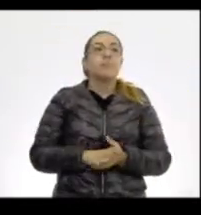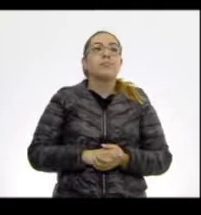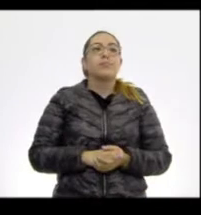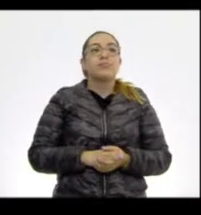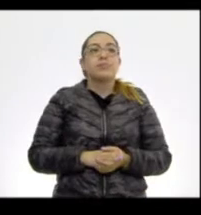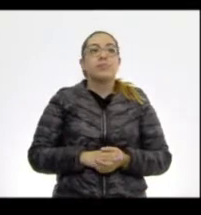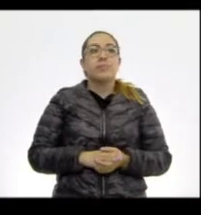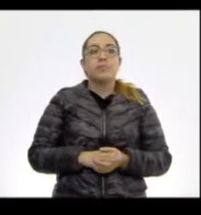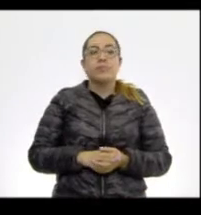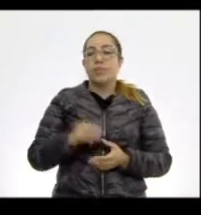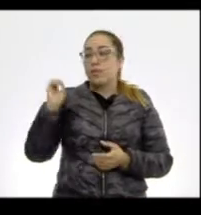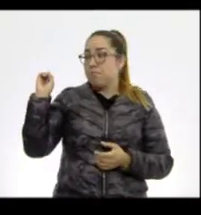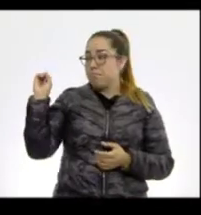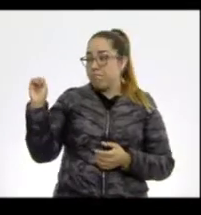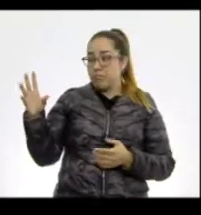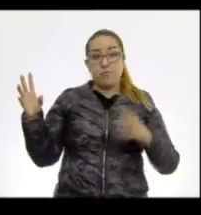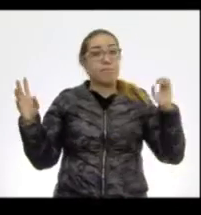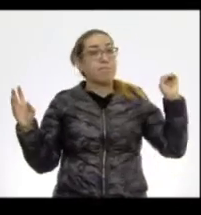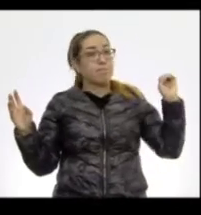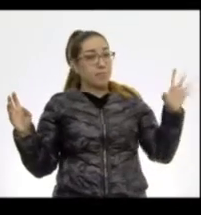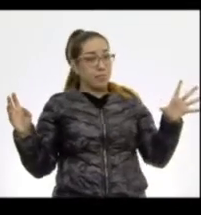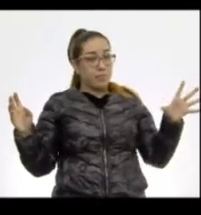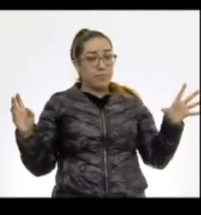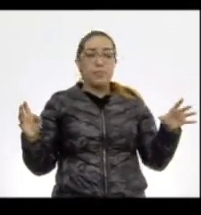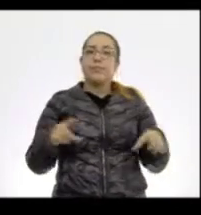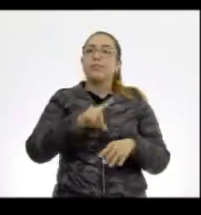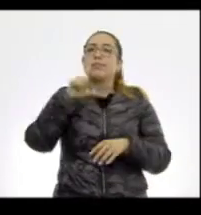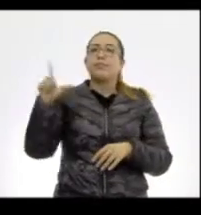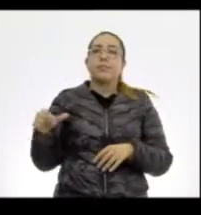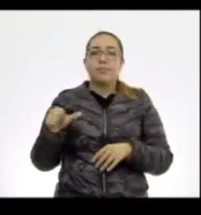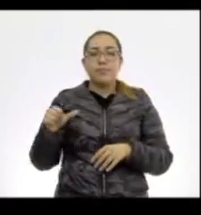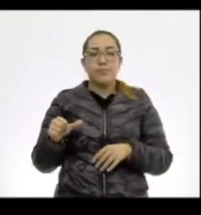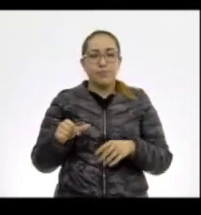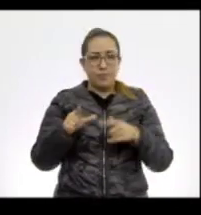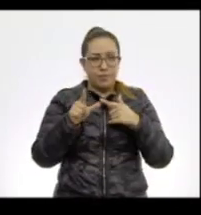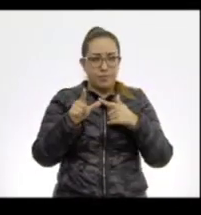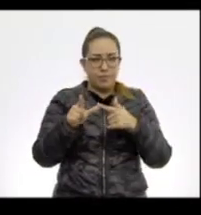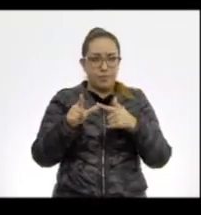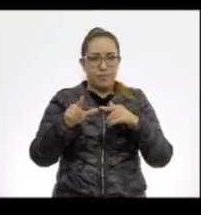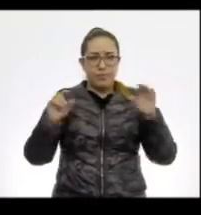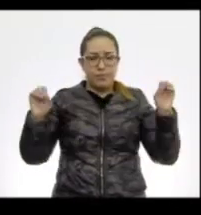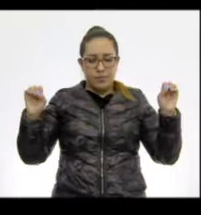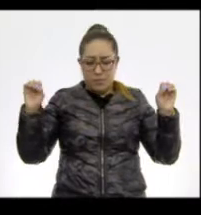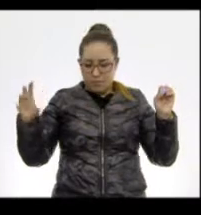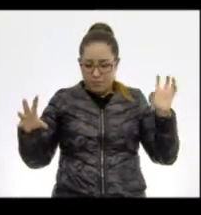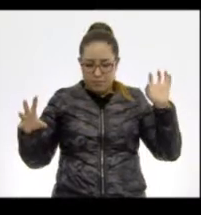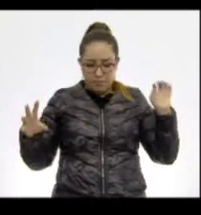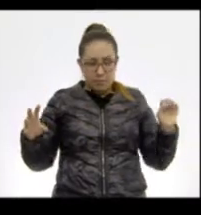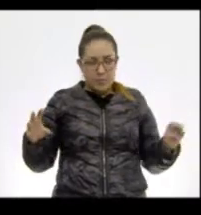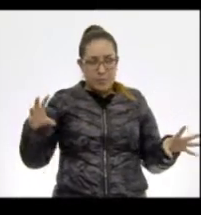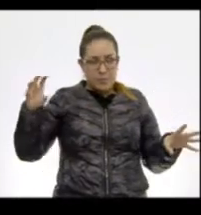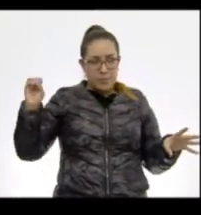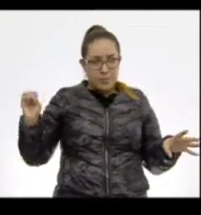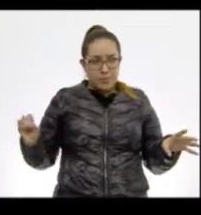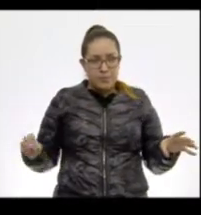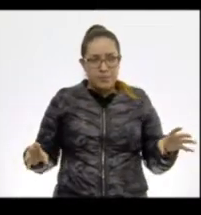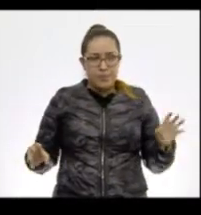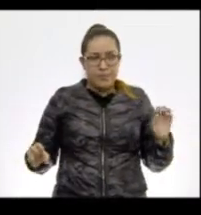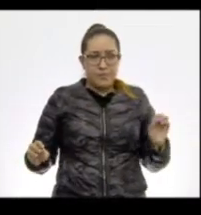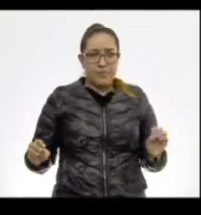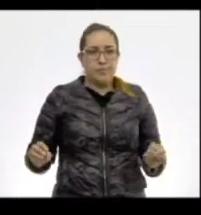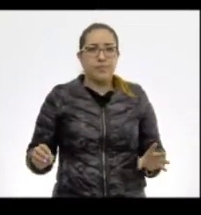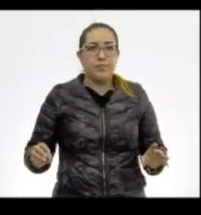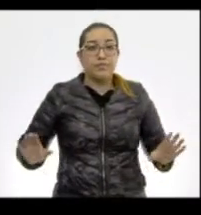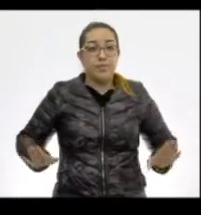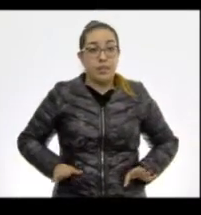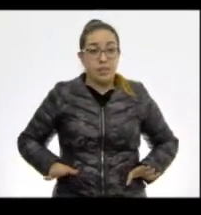colocaré una de cada lado. Después bajaré nuevamente para colocar dos a la altura de